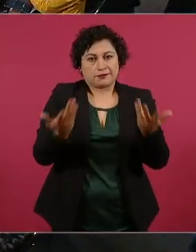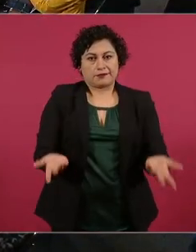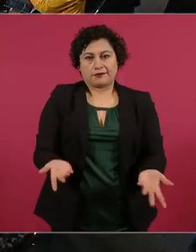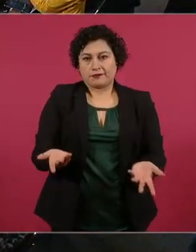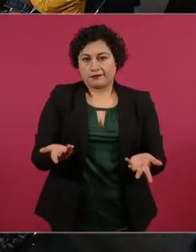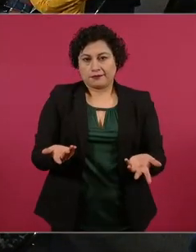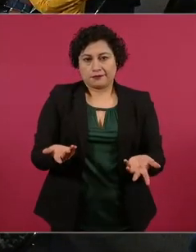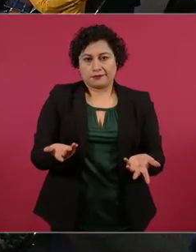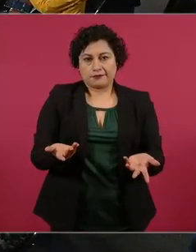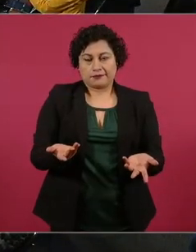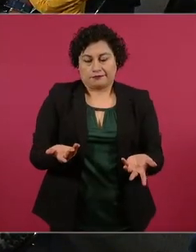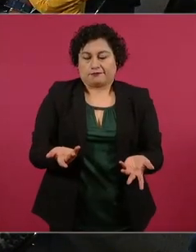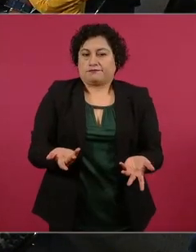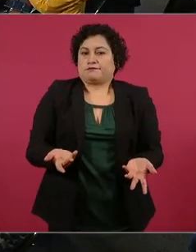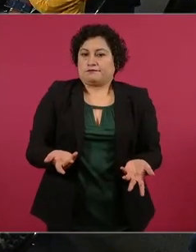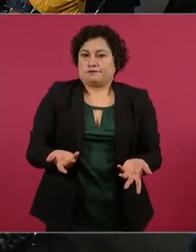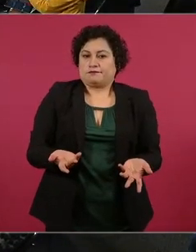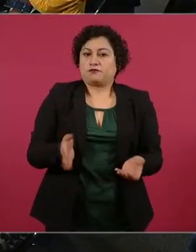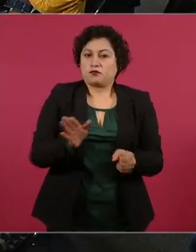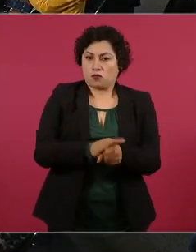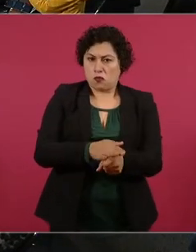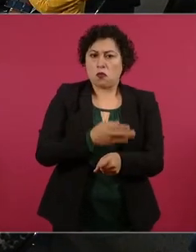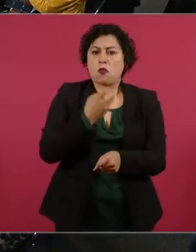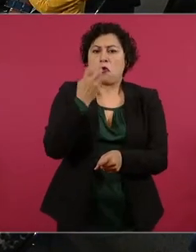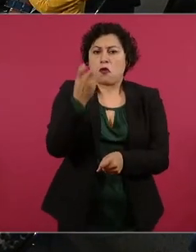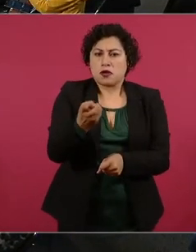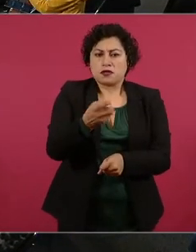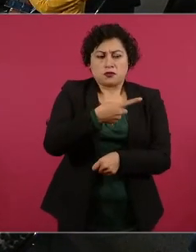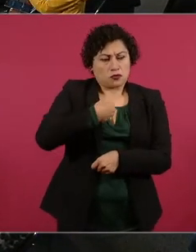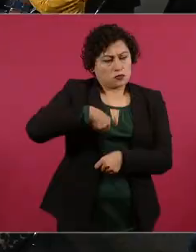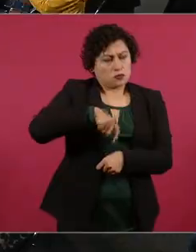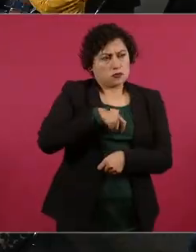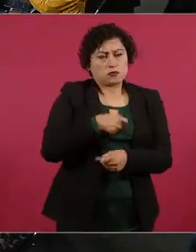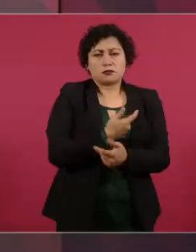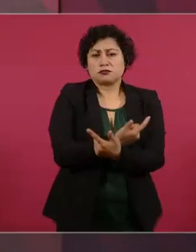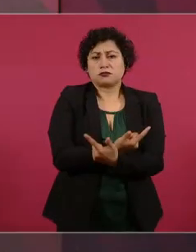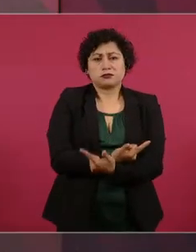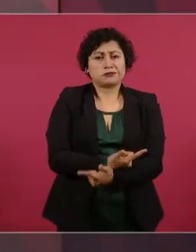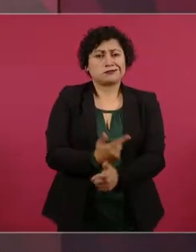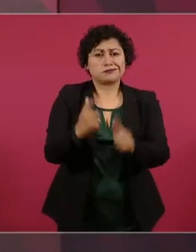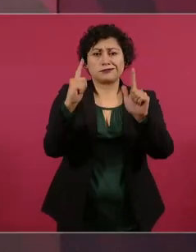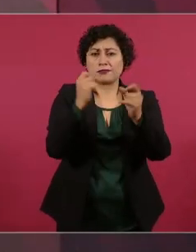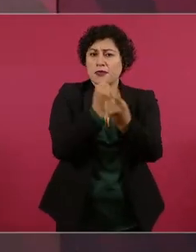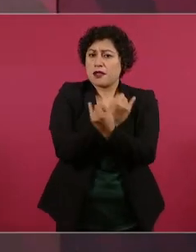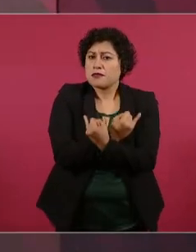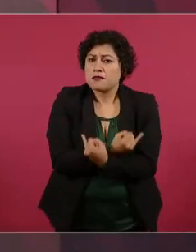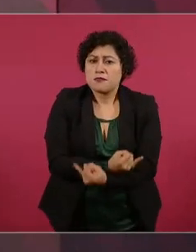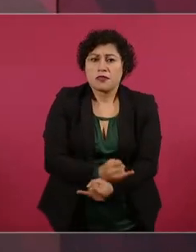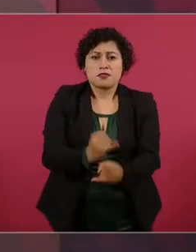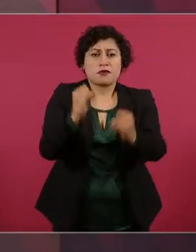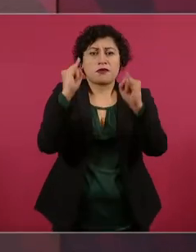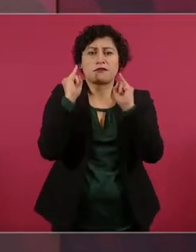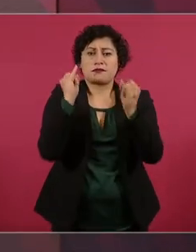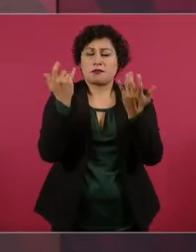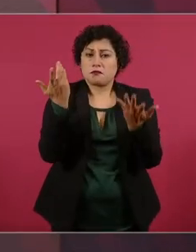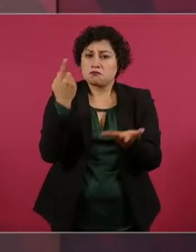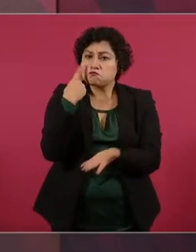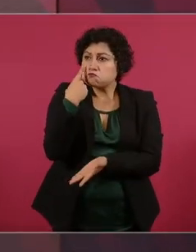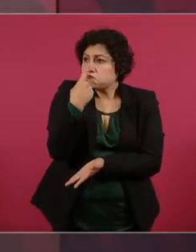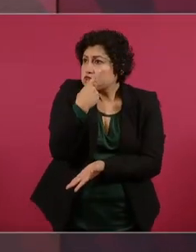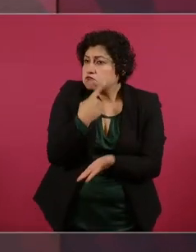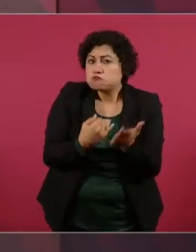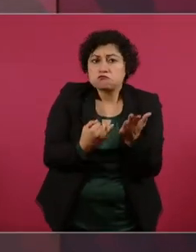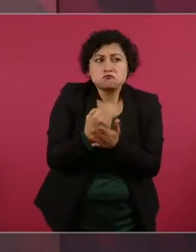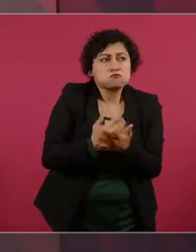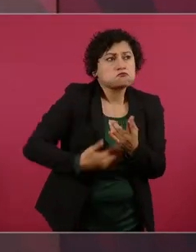Entonces, nosotros somos independientes, libres, soberanos, y ahí están los